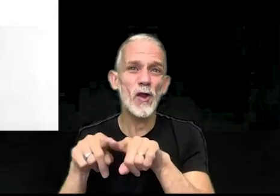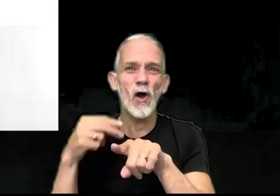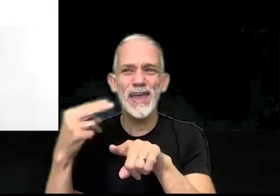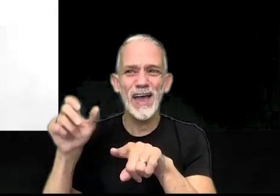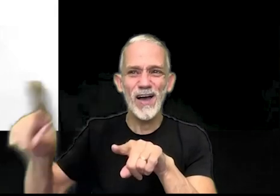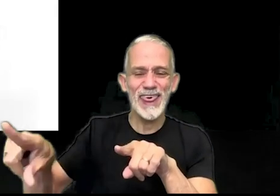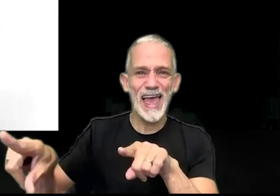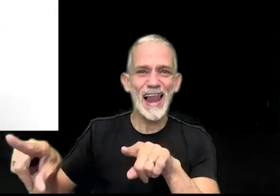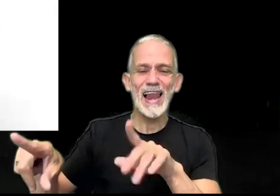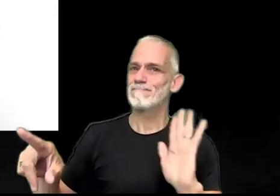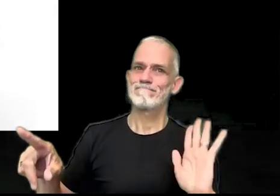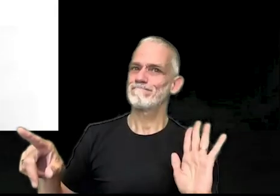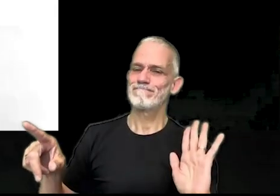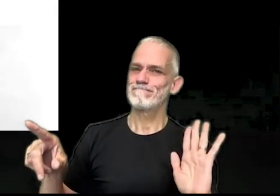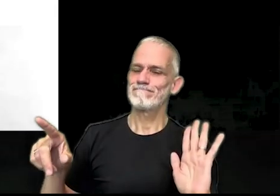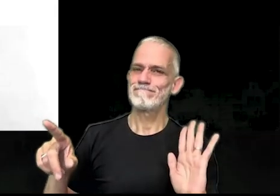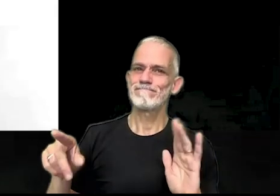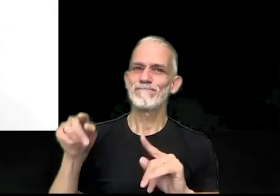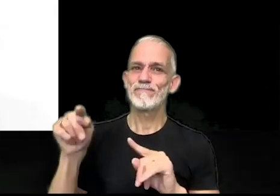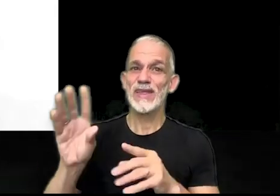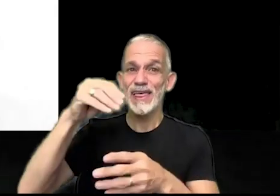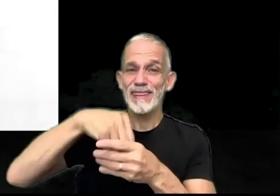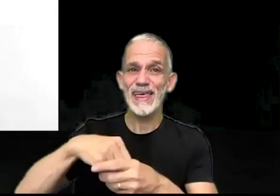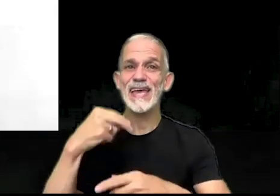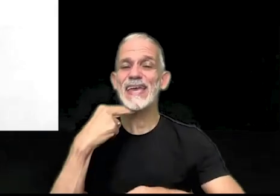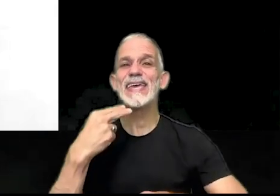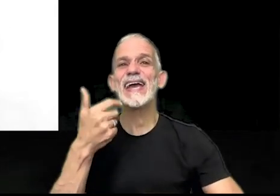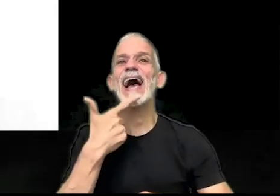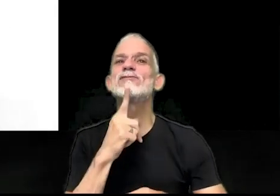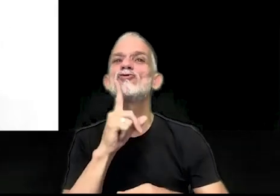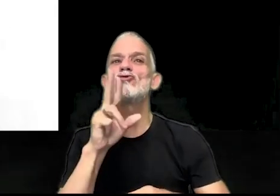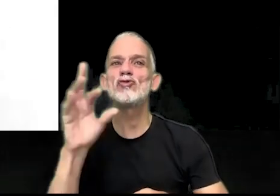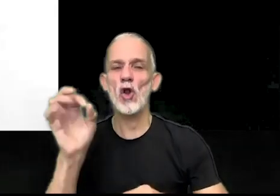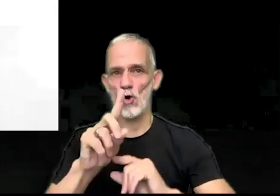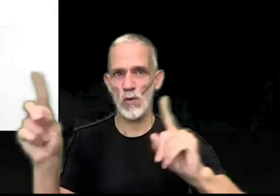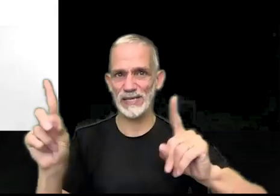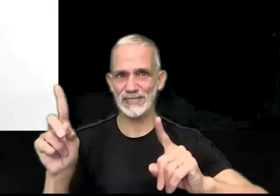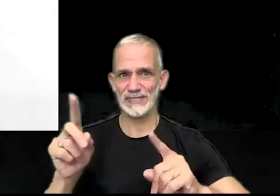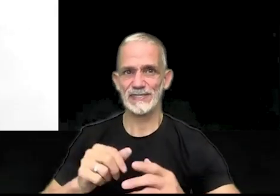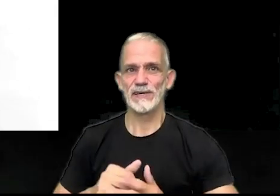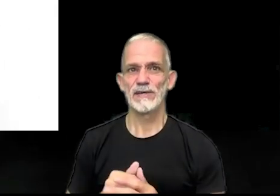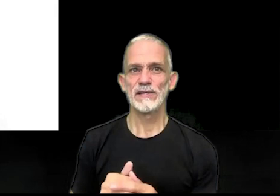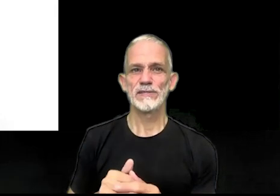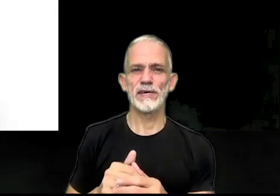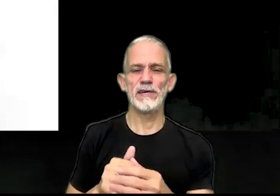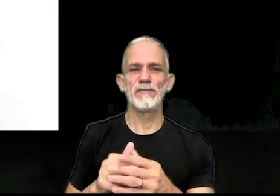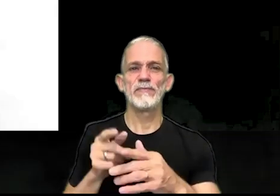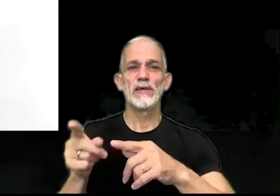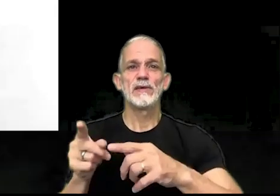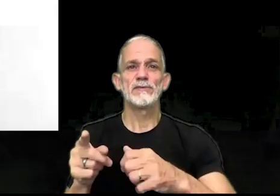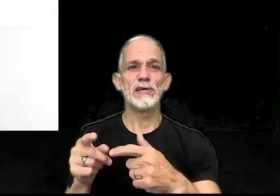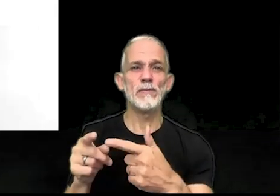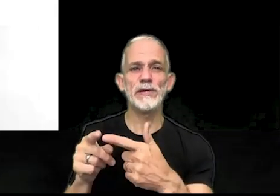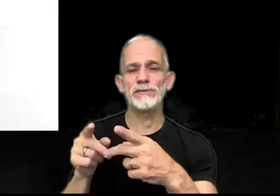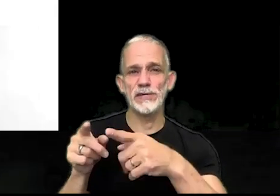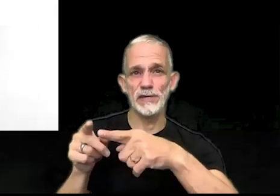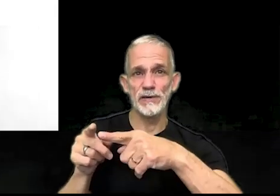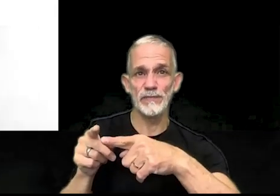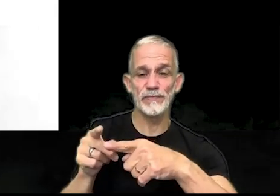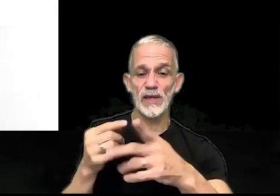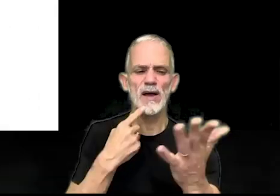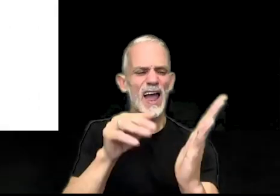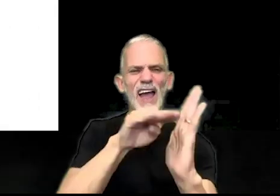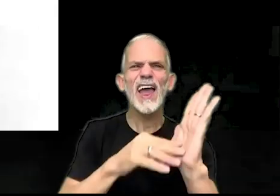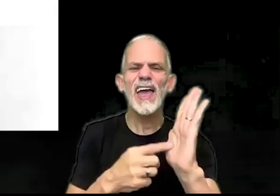concubino no responde a la calificación de hijastro. En este dictamen expresamente nos dice